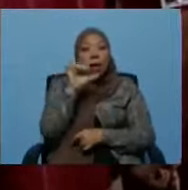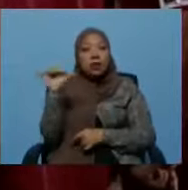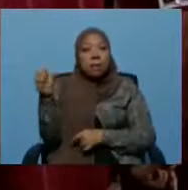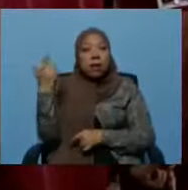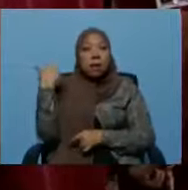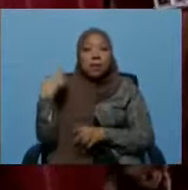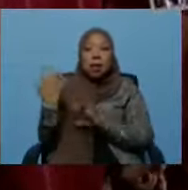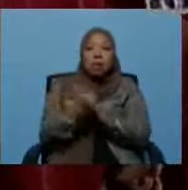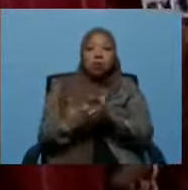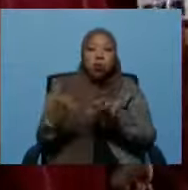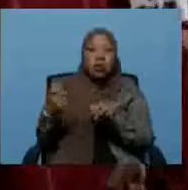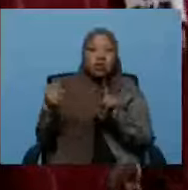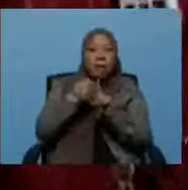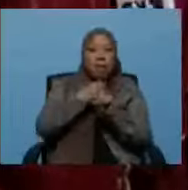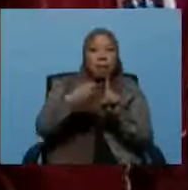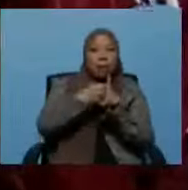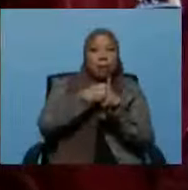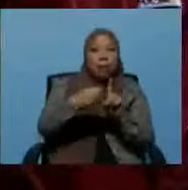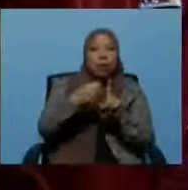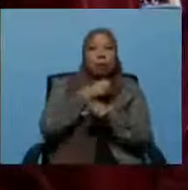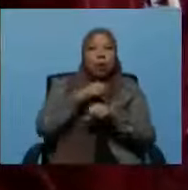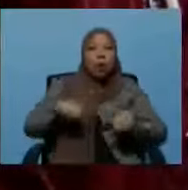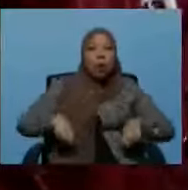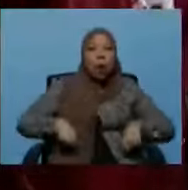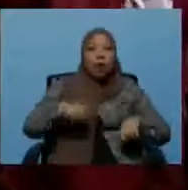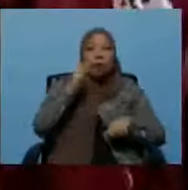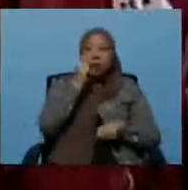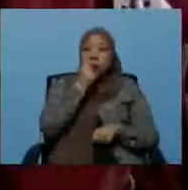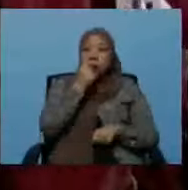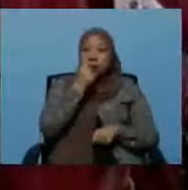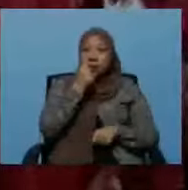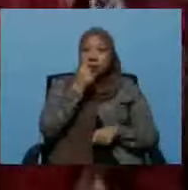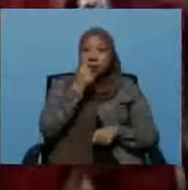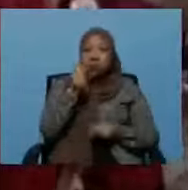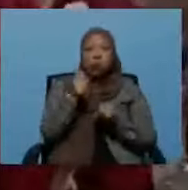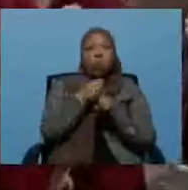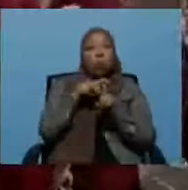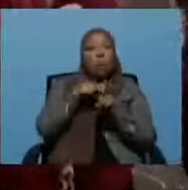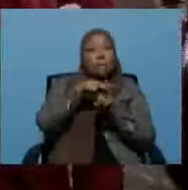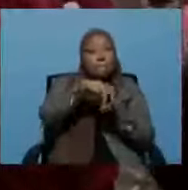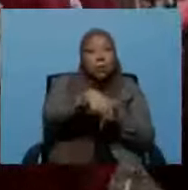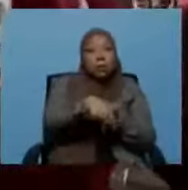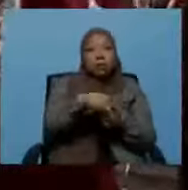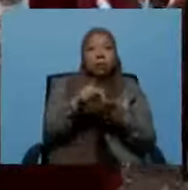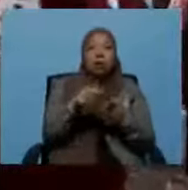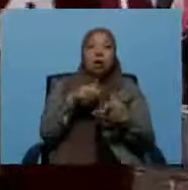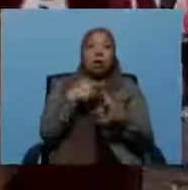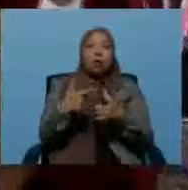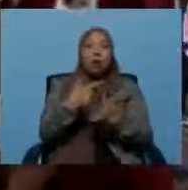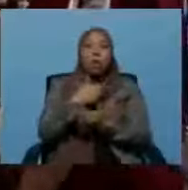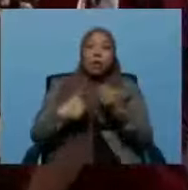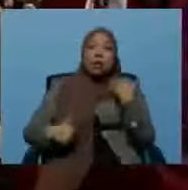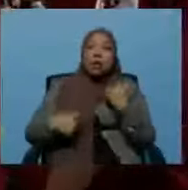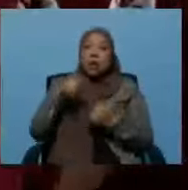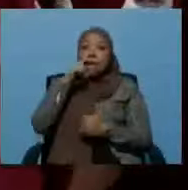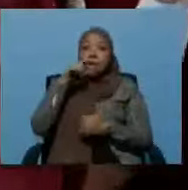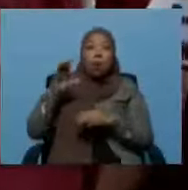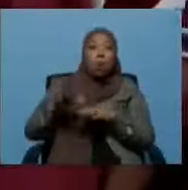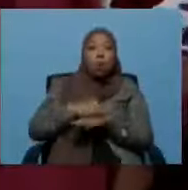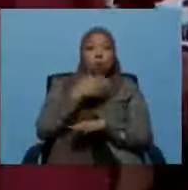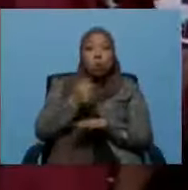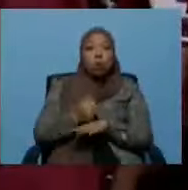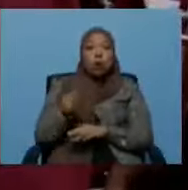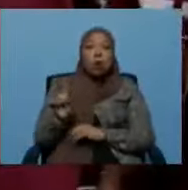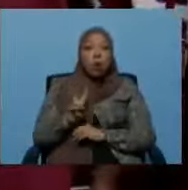El presidente constitucional de la República Bolivariana de Venezuela, Nicolás Maduro, también fue muy enfático y aseguró que todos los culpables